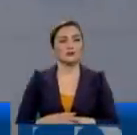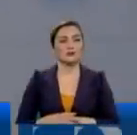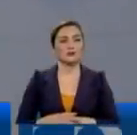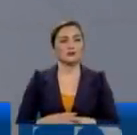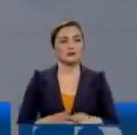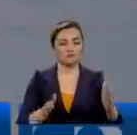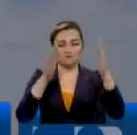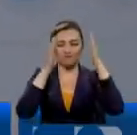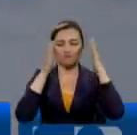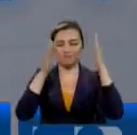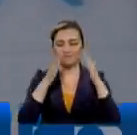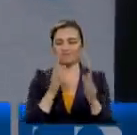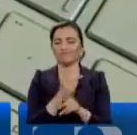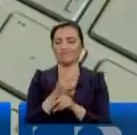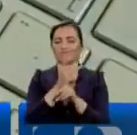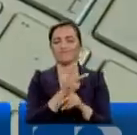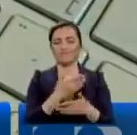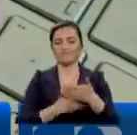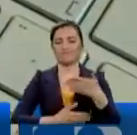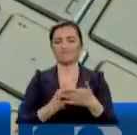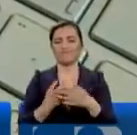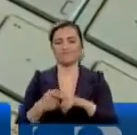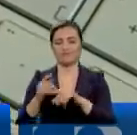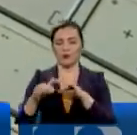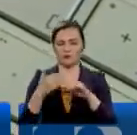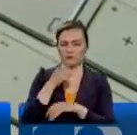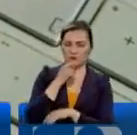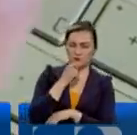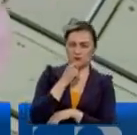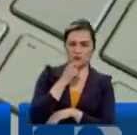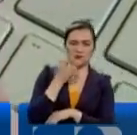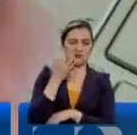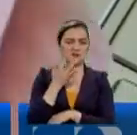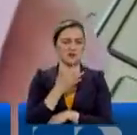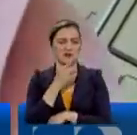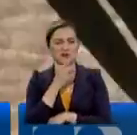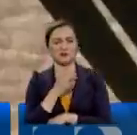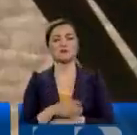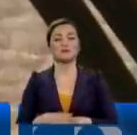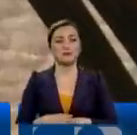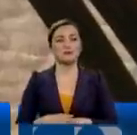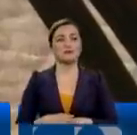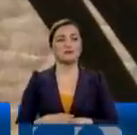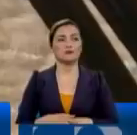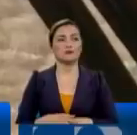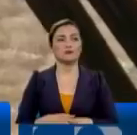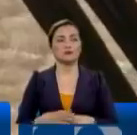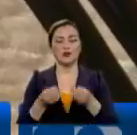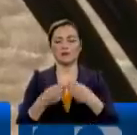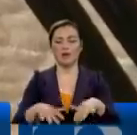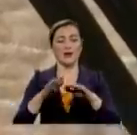y alertas a las señales, revisar el dominio de cualquier correo que le ofrezca algo muy bonito para ser verdad. Evitará